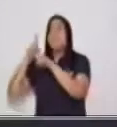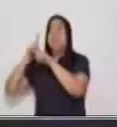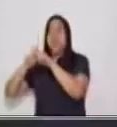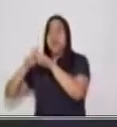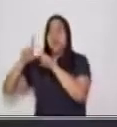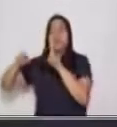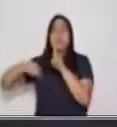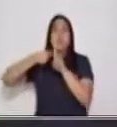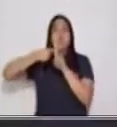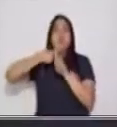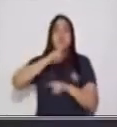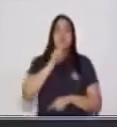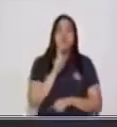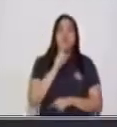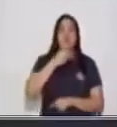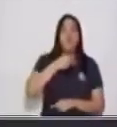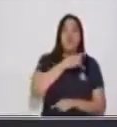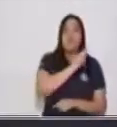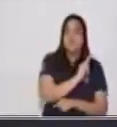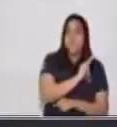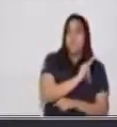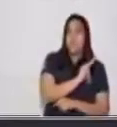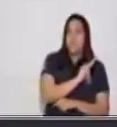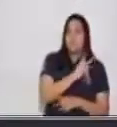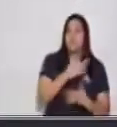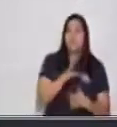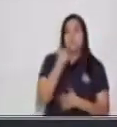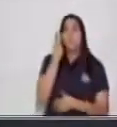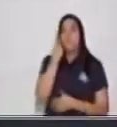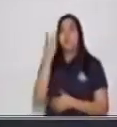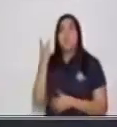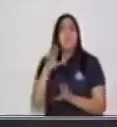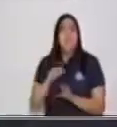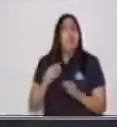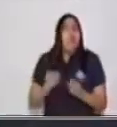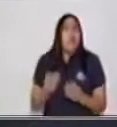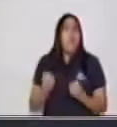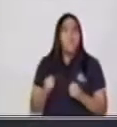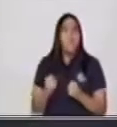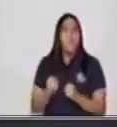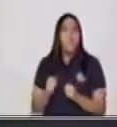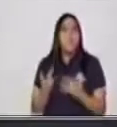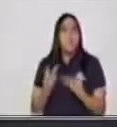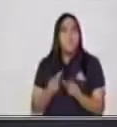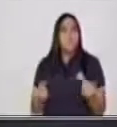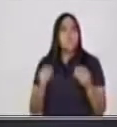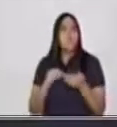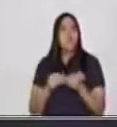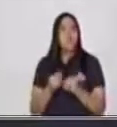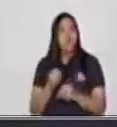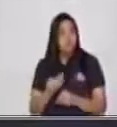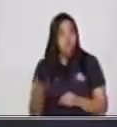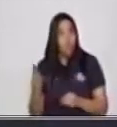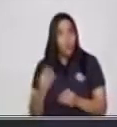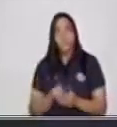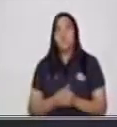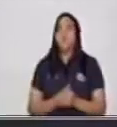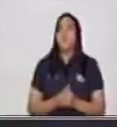edad del papá. Ahora vamos a construir nuestro sistema de ecuaciones con esas tres ecuaciones que